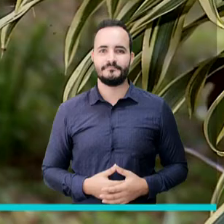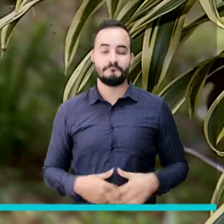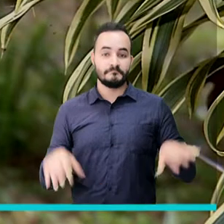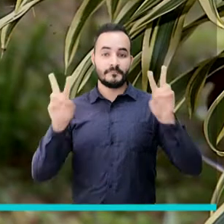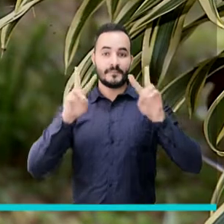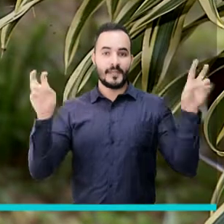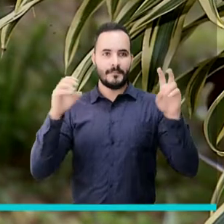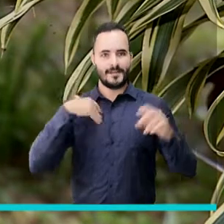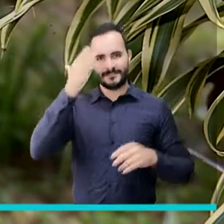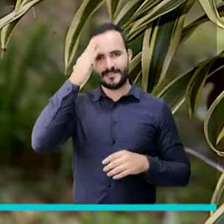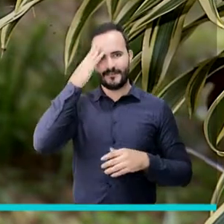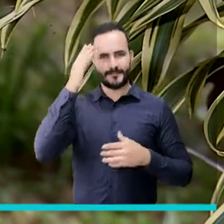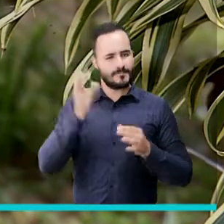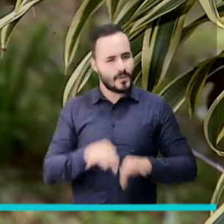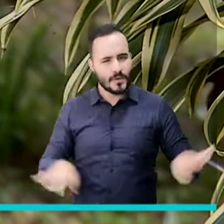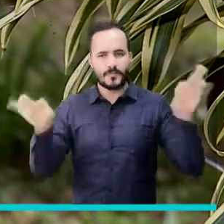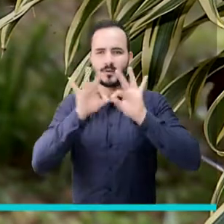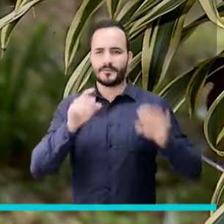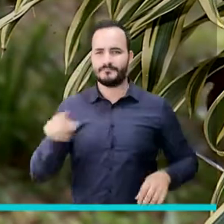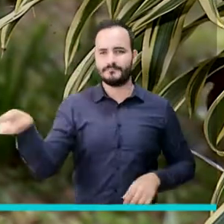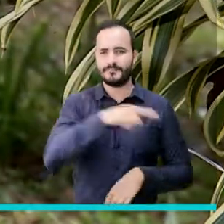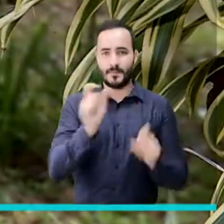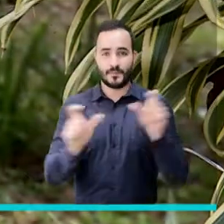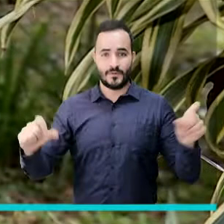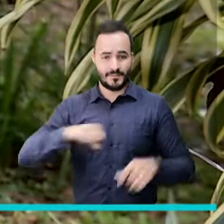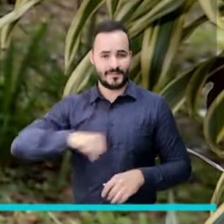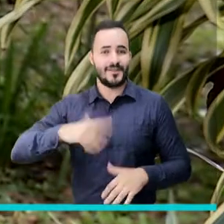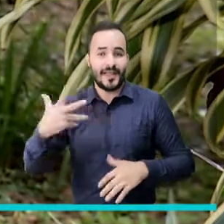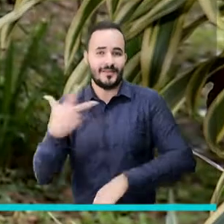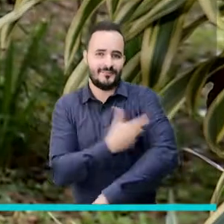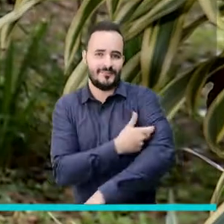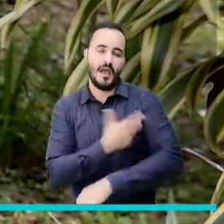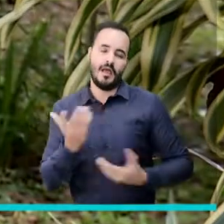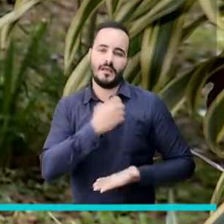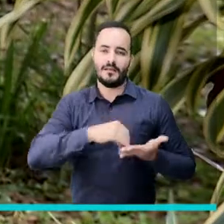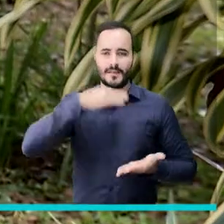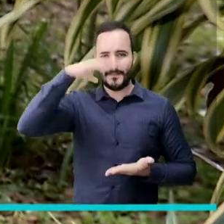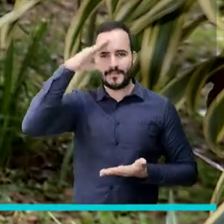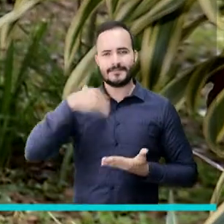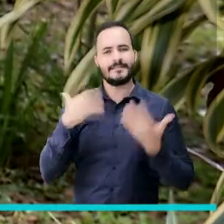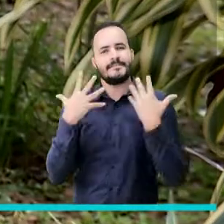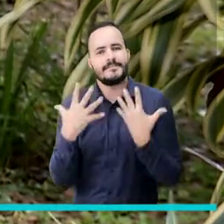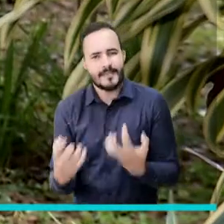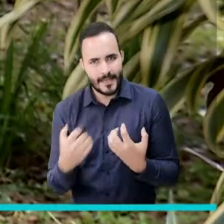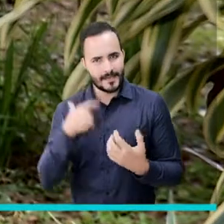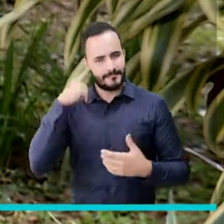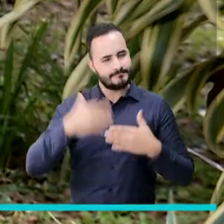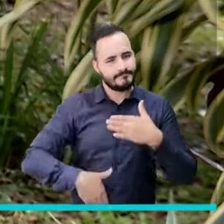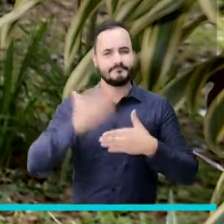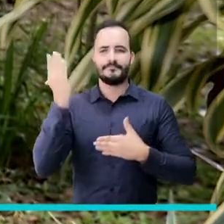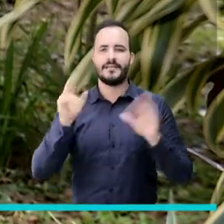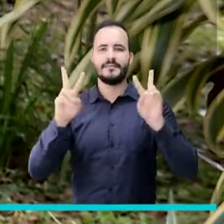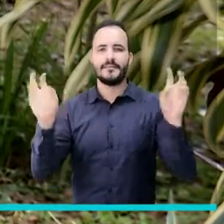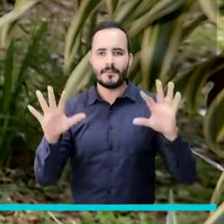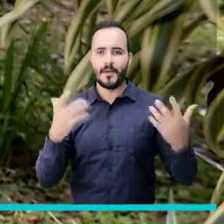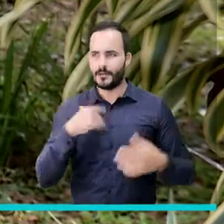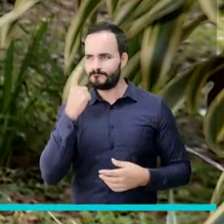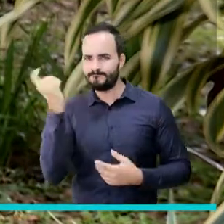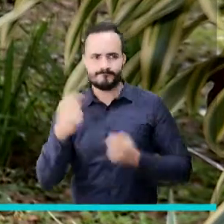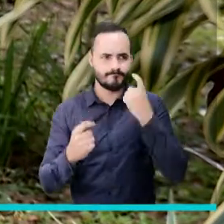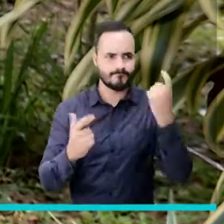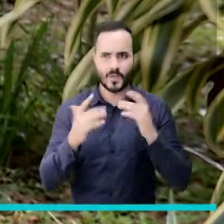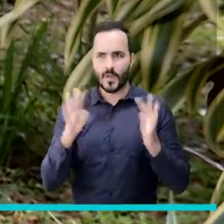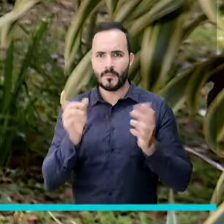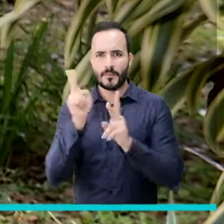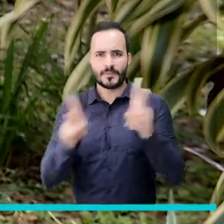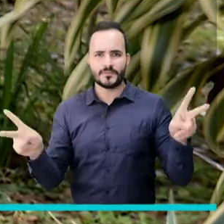Bajo la premisa de que todas las personas tienen derecho a recibir la vacuna, la Alcaldía de Medellín Futuro inicia con la estrategia de buscar e